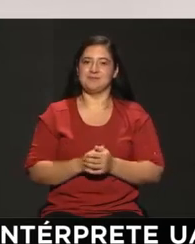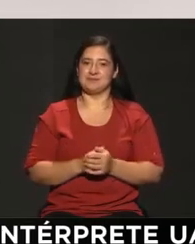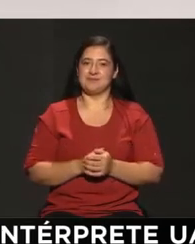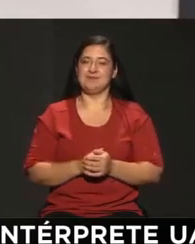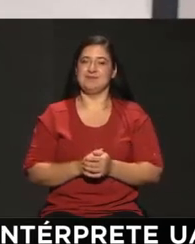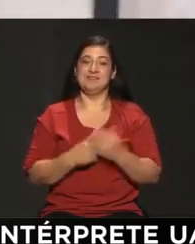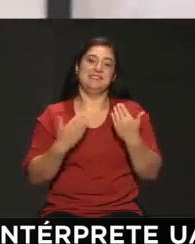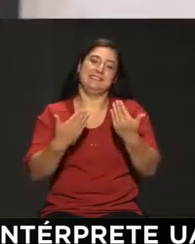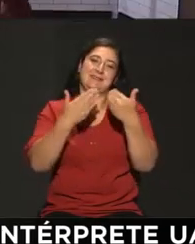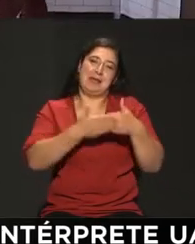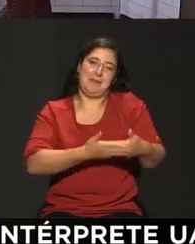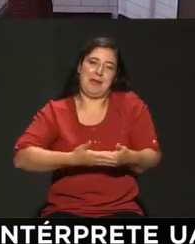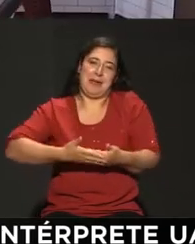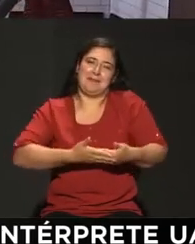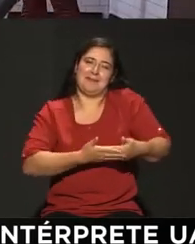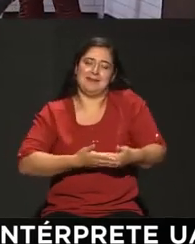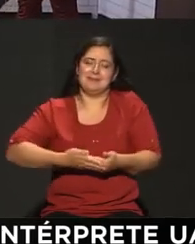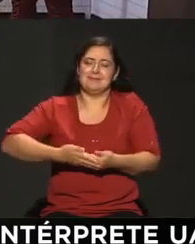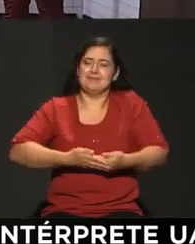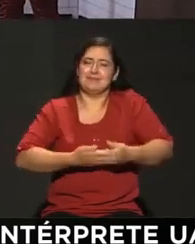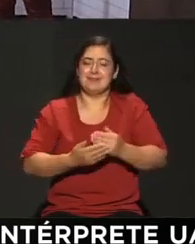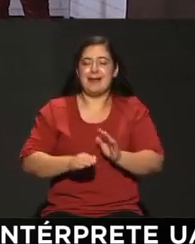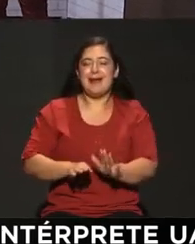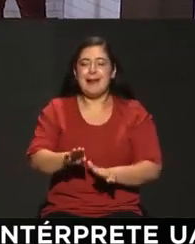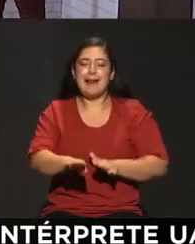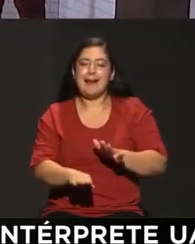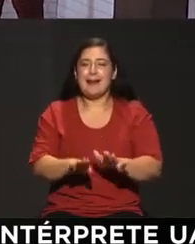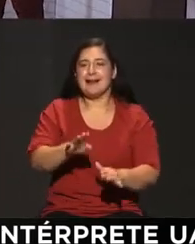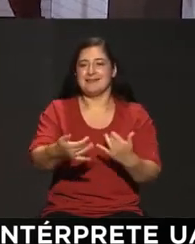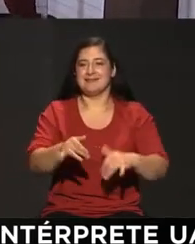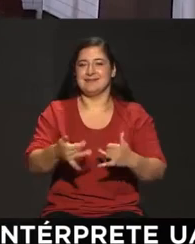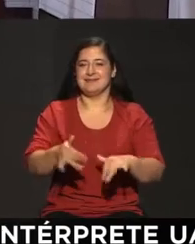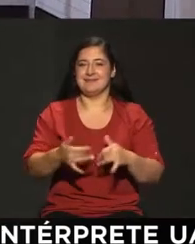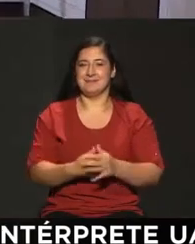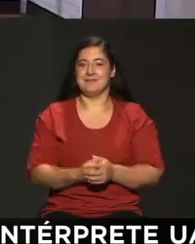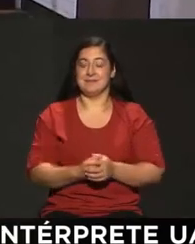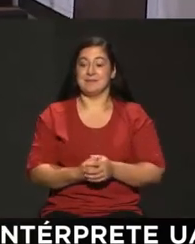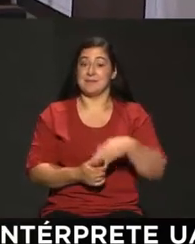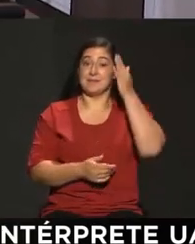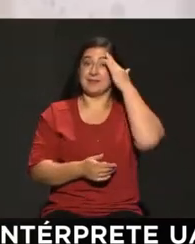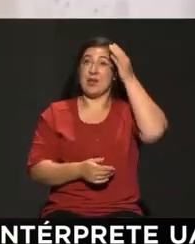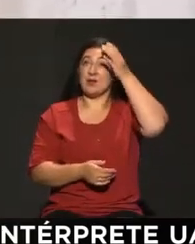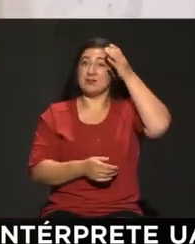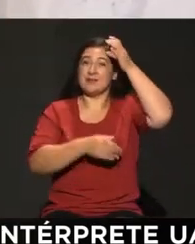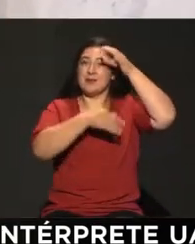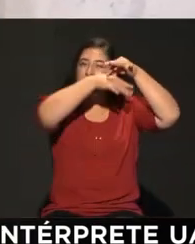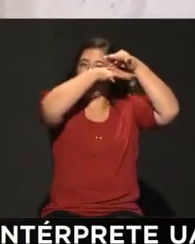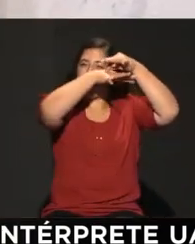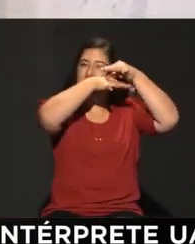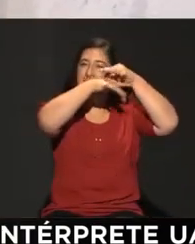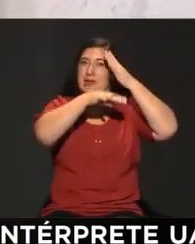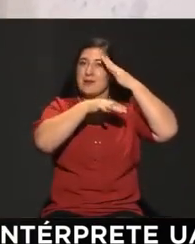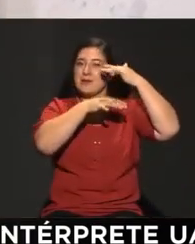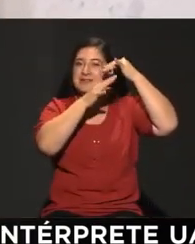Para los bebés. Claro. Que están empezando, que están gateando. Mira, desde los conceptos de la neurociencia que nos van explicando